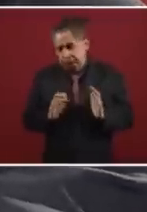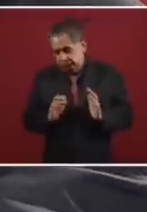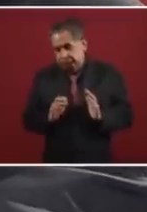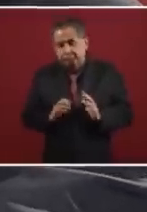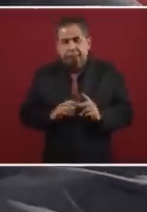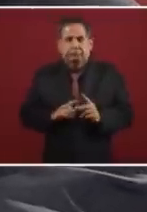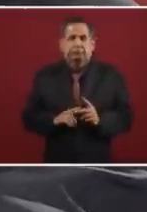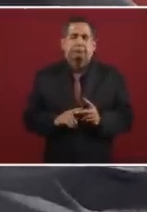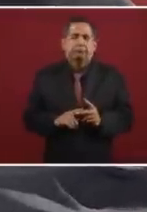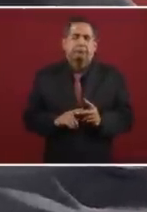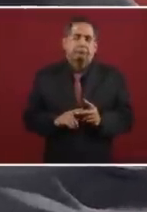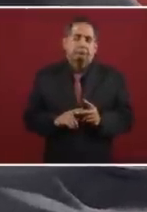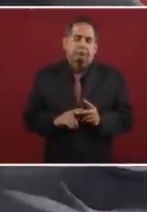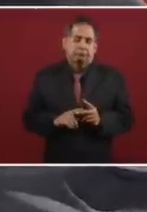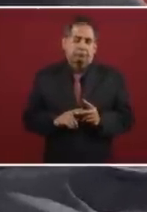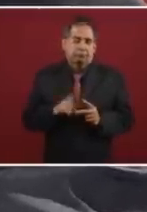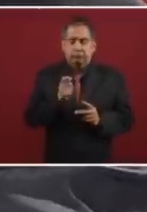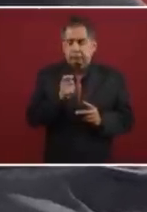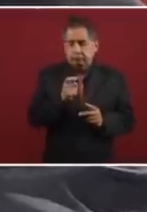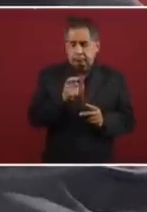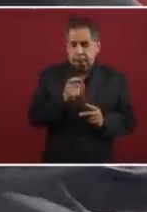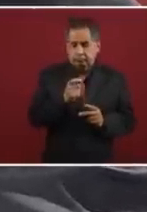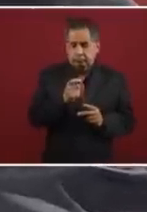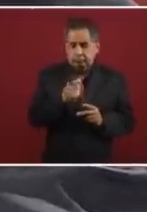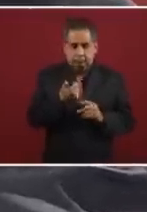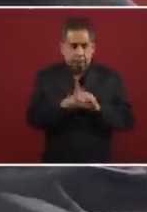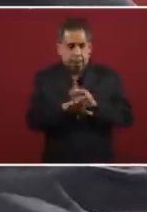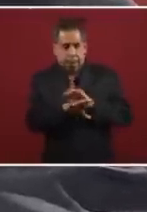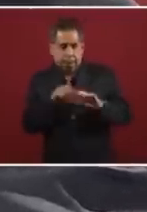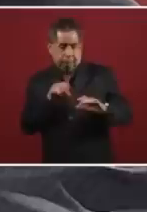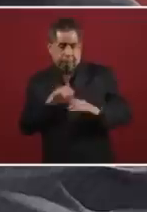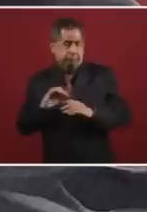esta obtención de recursos